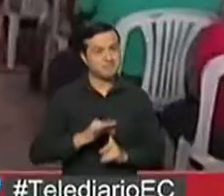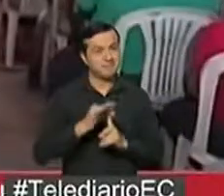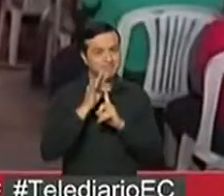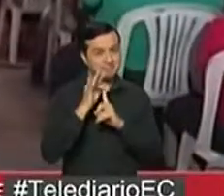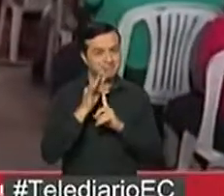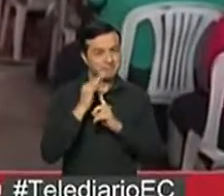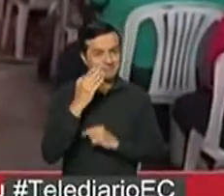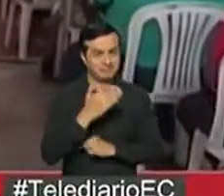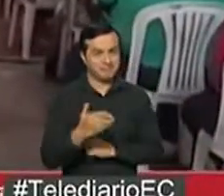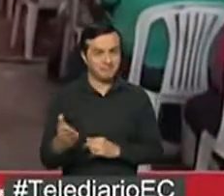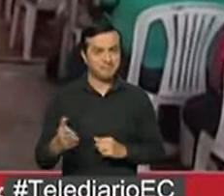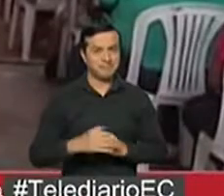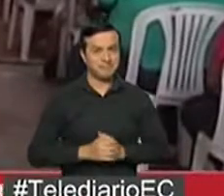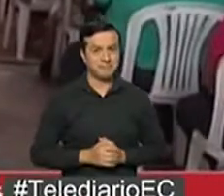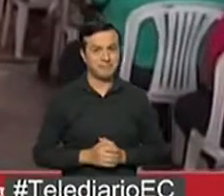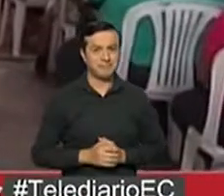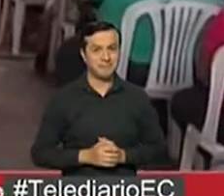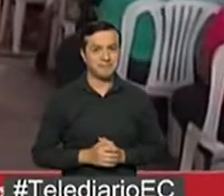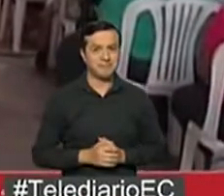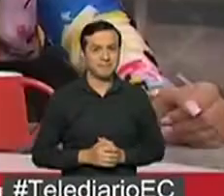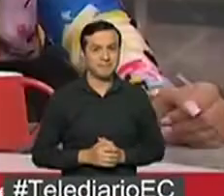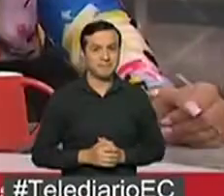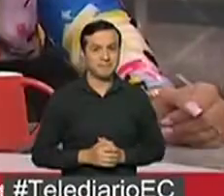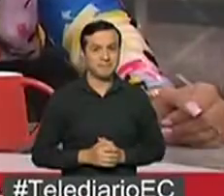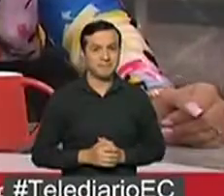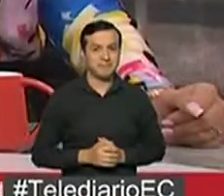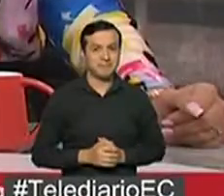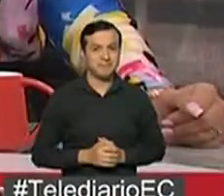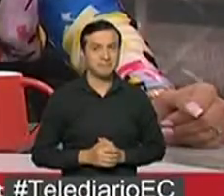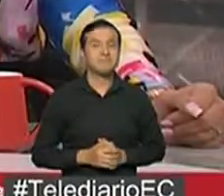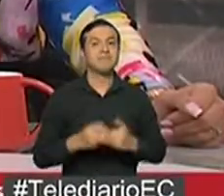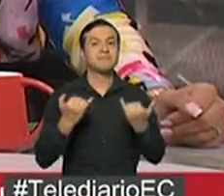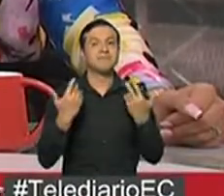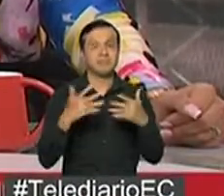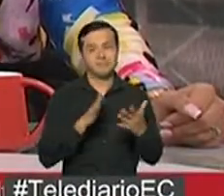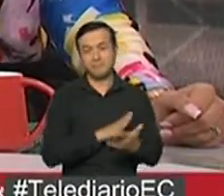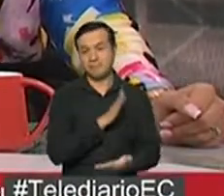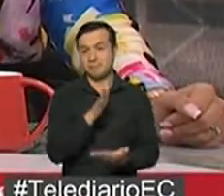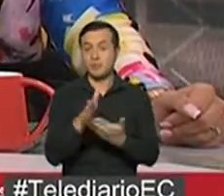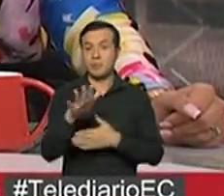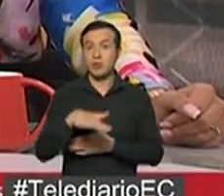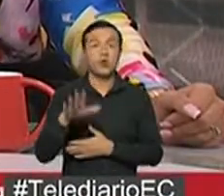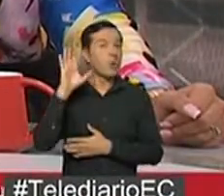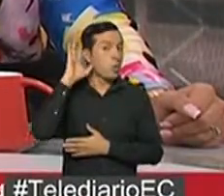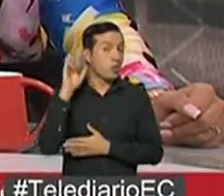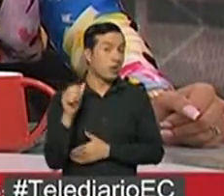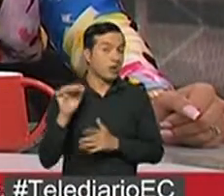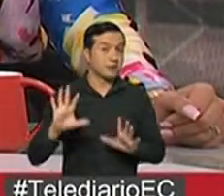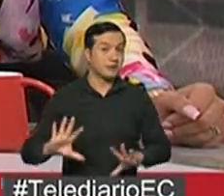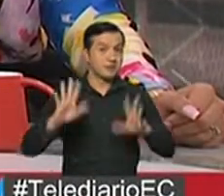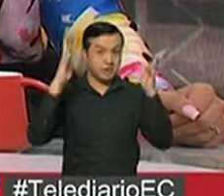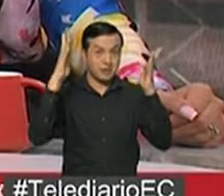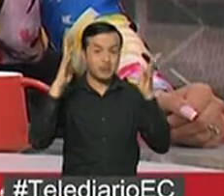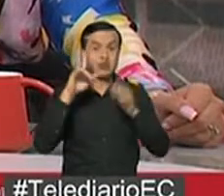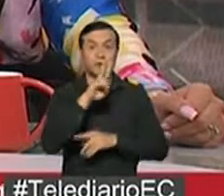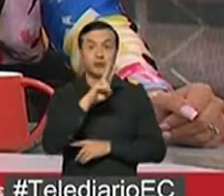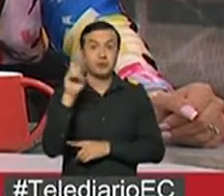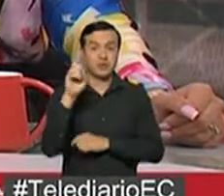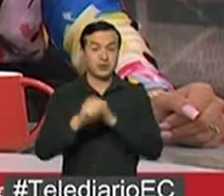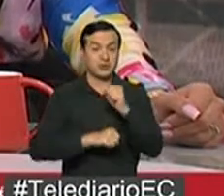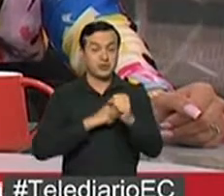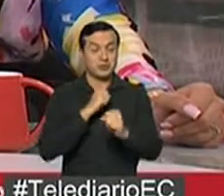guadalupe ayoví medios públicos ahora nos trasladamos a cuenca que se prepara para festejar su bicentenario de independencia